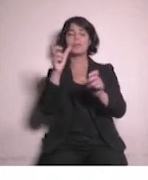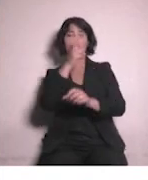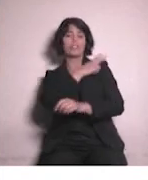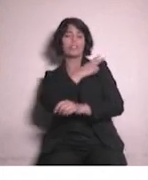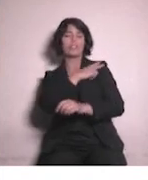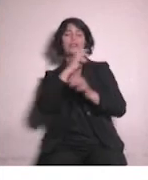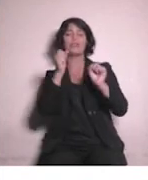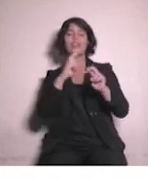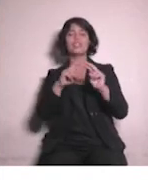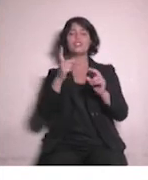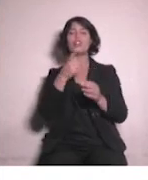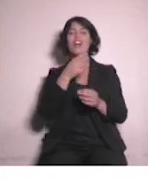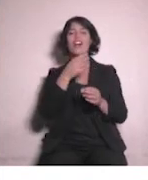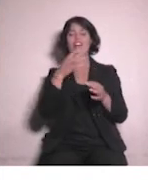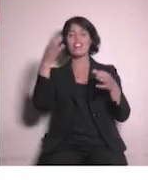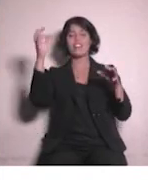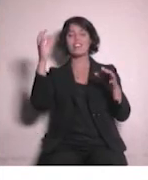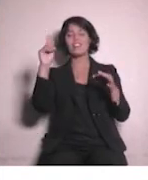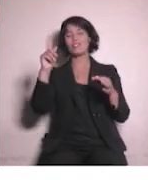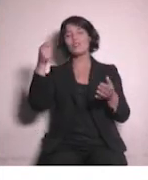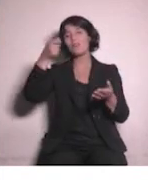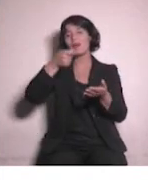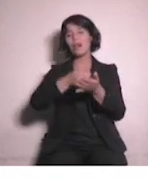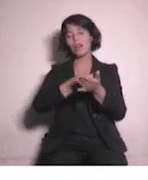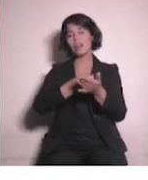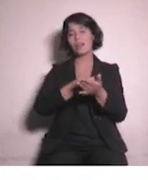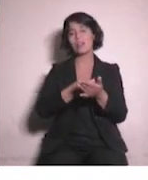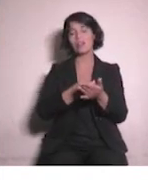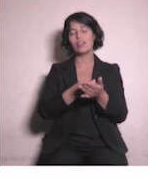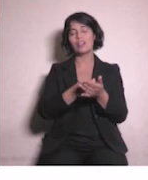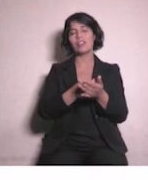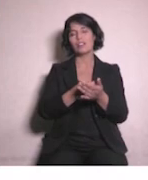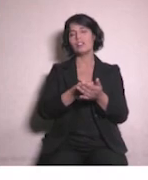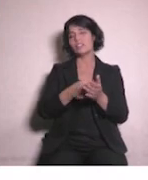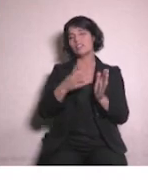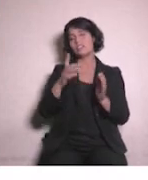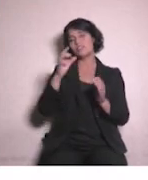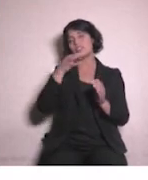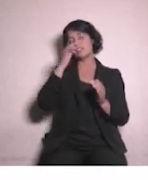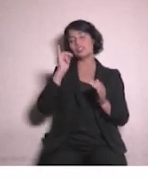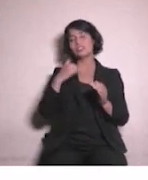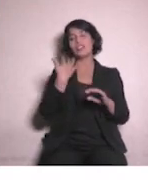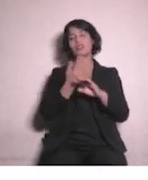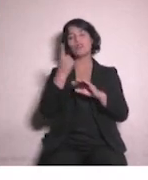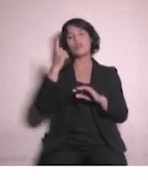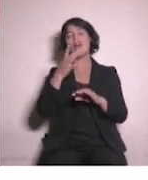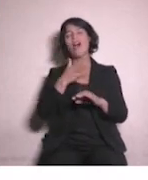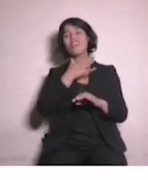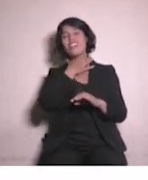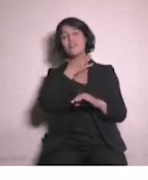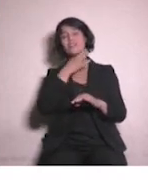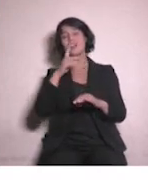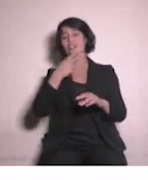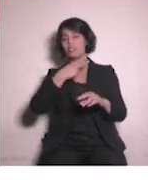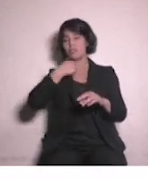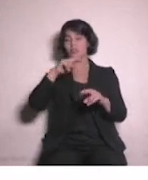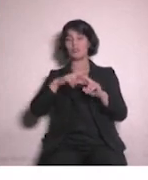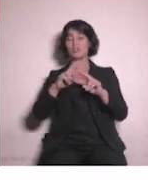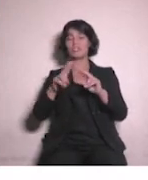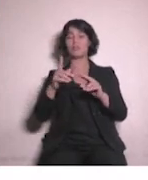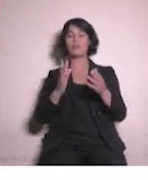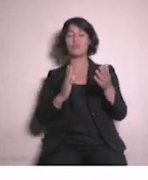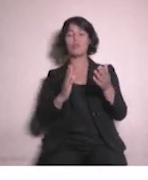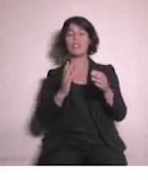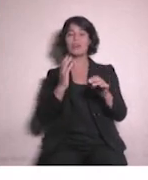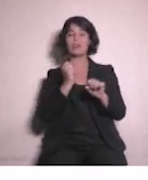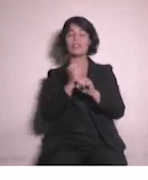una declaración, pero no pagarla, reconocer la deuda, y nosotros en ese momento iniciamos acciones para empezar a cobrarla y